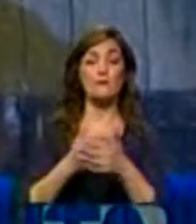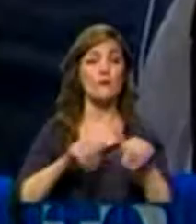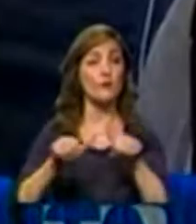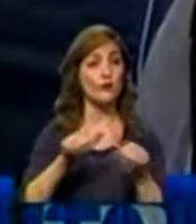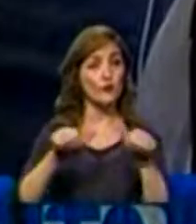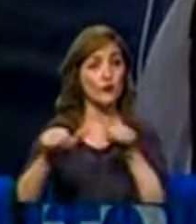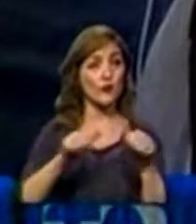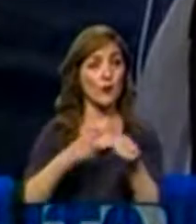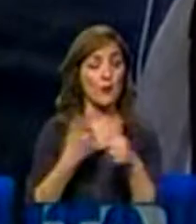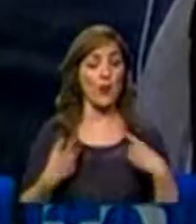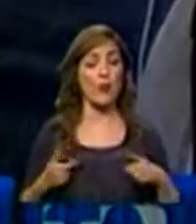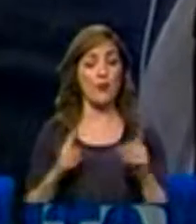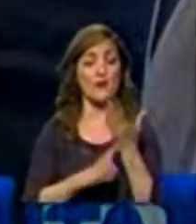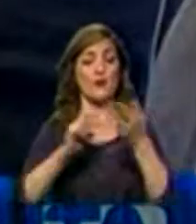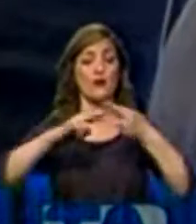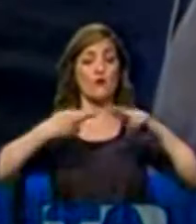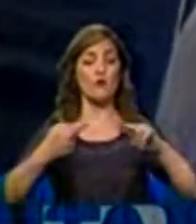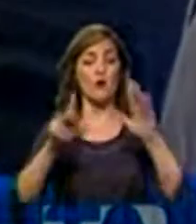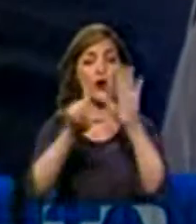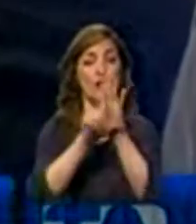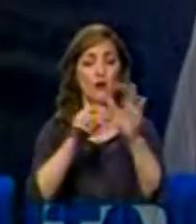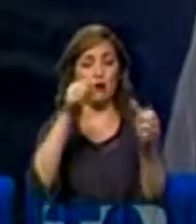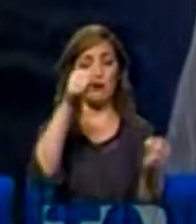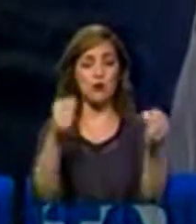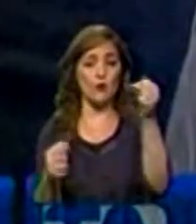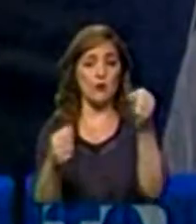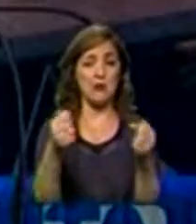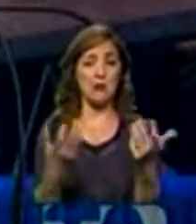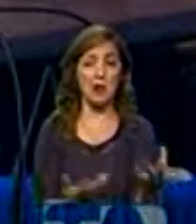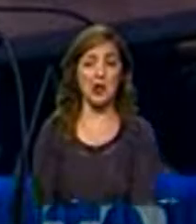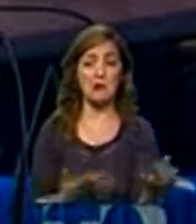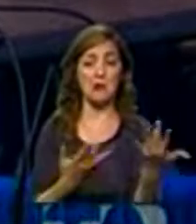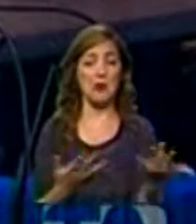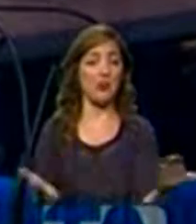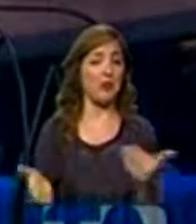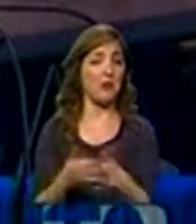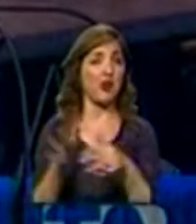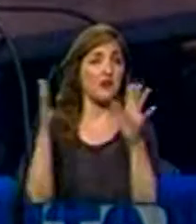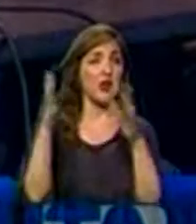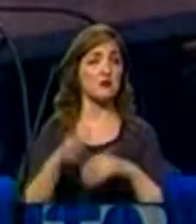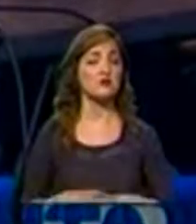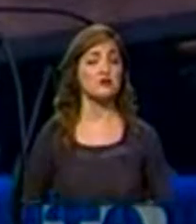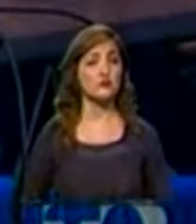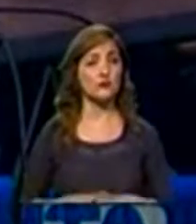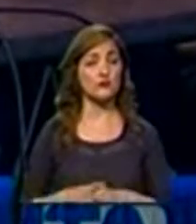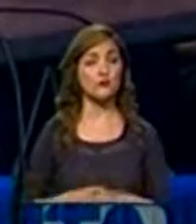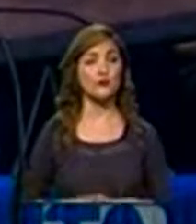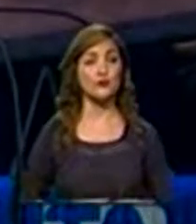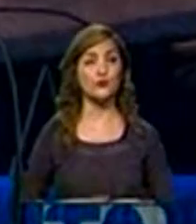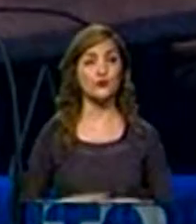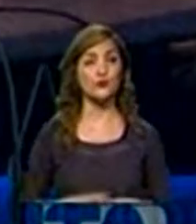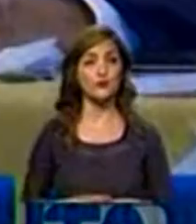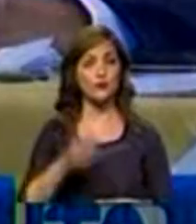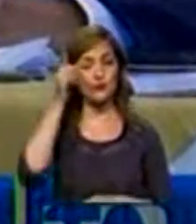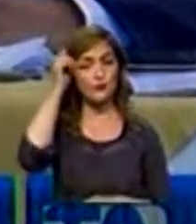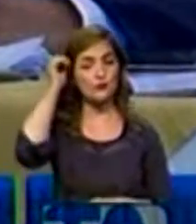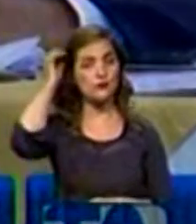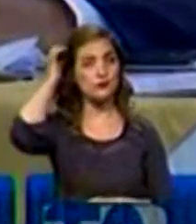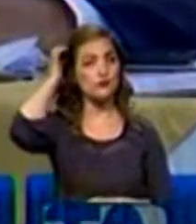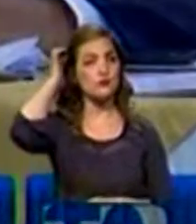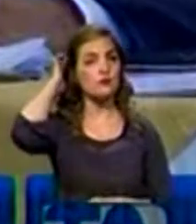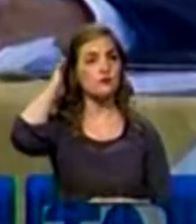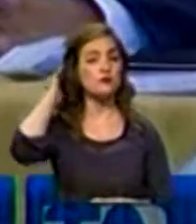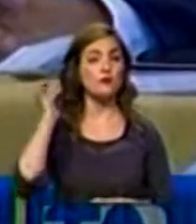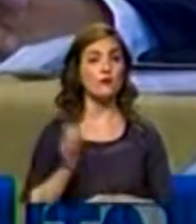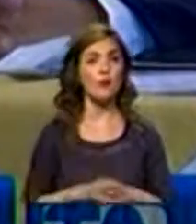trámite del primer debate de las reformas a la ley de tránsito que no ha podido cerrarse en el pleno de la Asamblea. Además, piden que se hagan cambios en